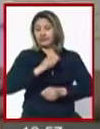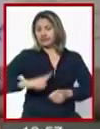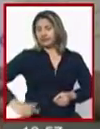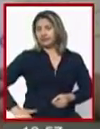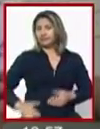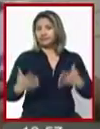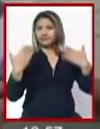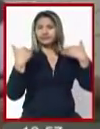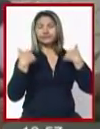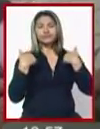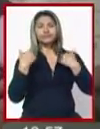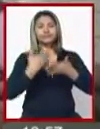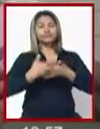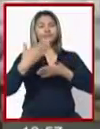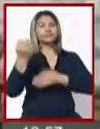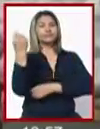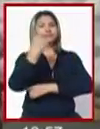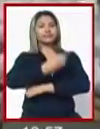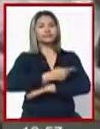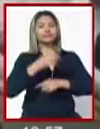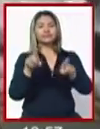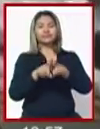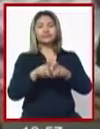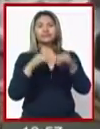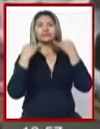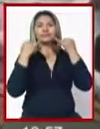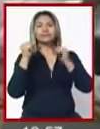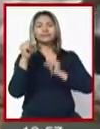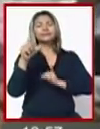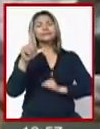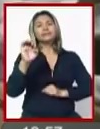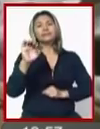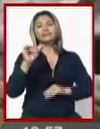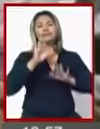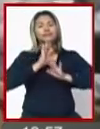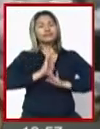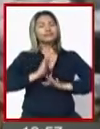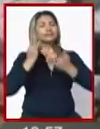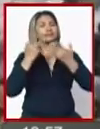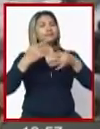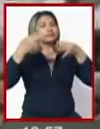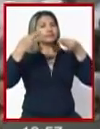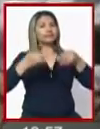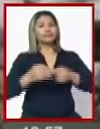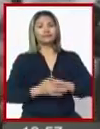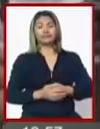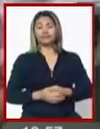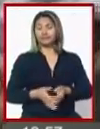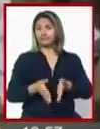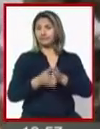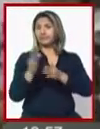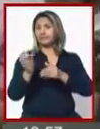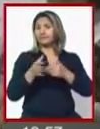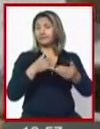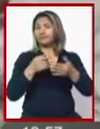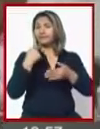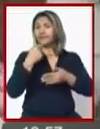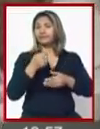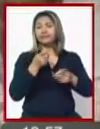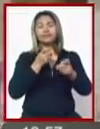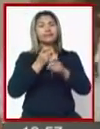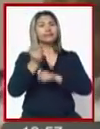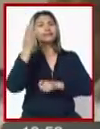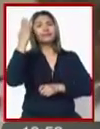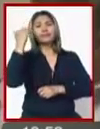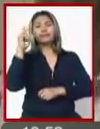alcalde tiene en los próximos días. También se informó que Leyes está tranquilo esperando la decisión sobre la apelación, aunque no deja de estar